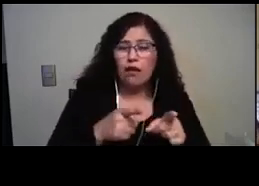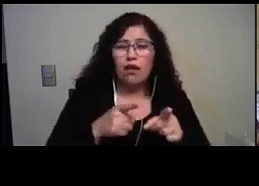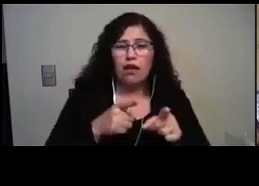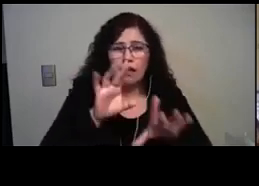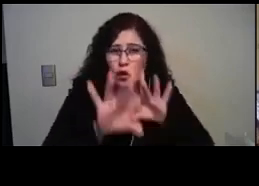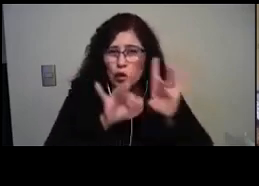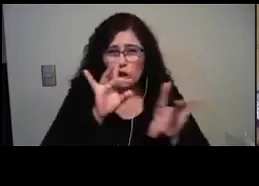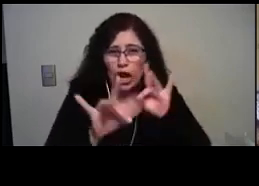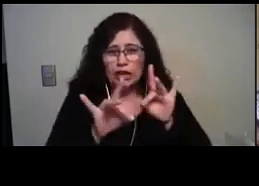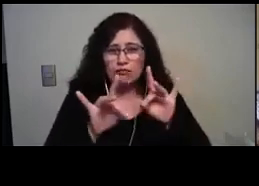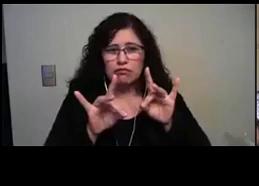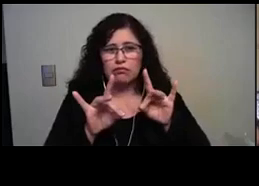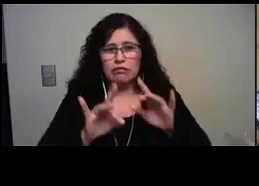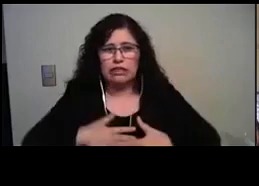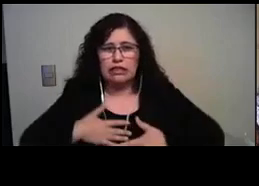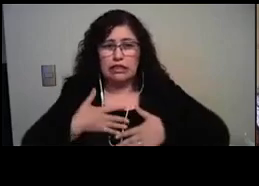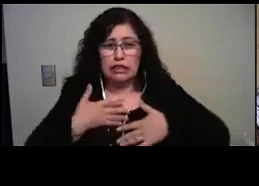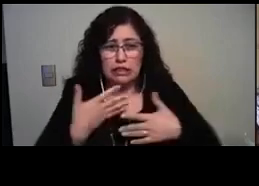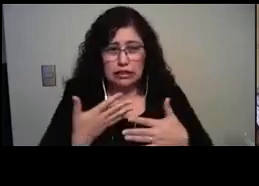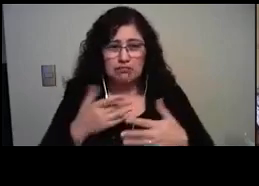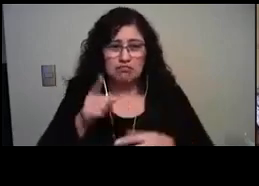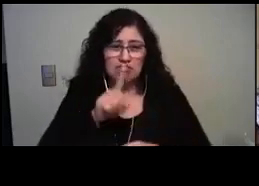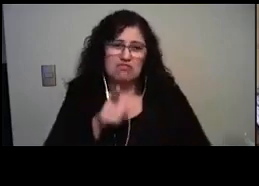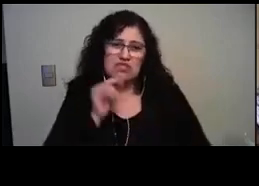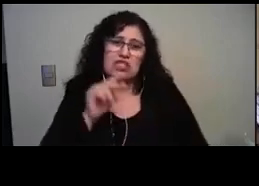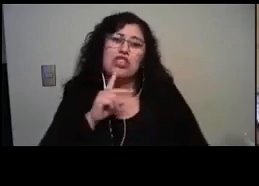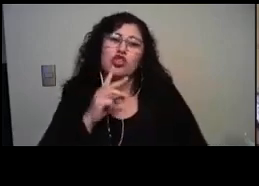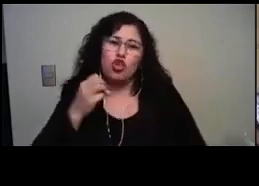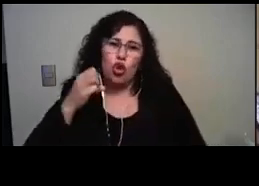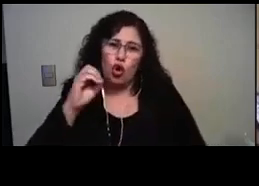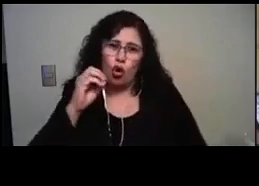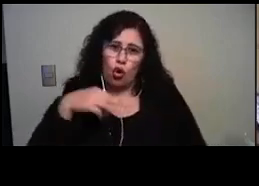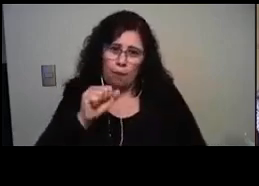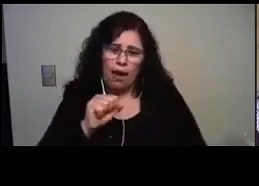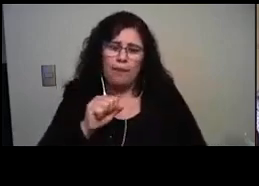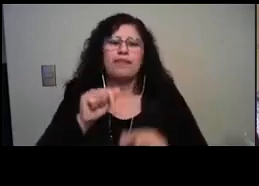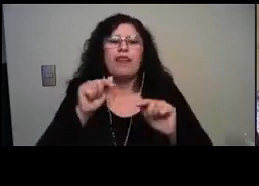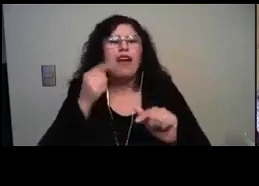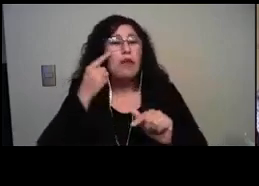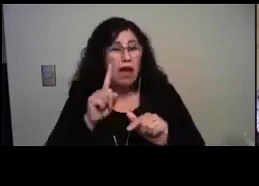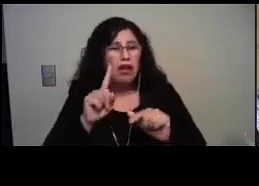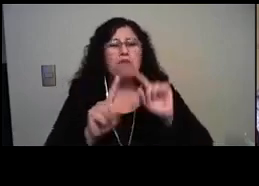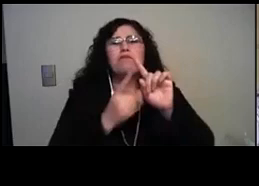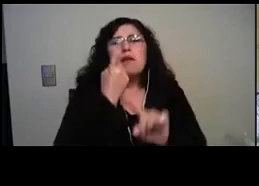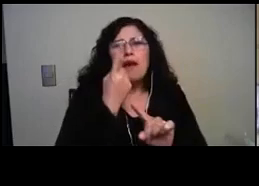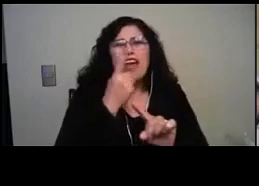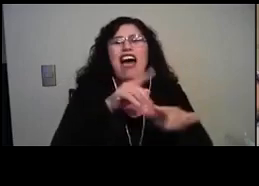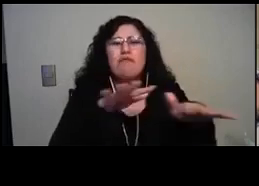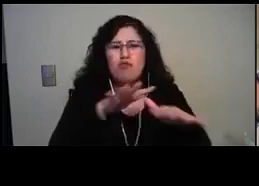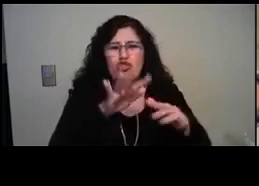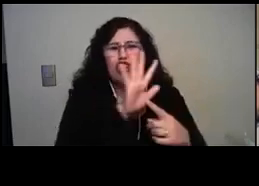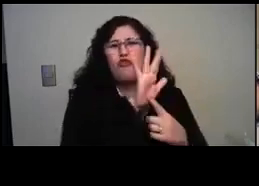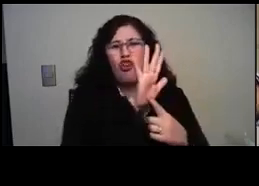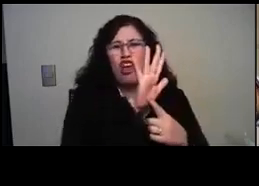sintomatología asociada a, entre otras cosas, ¿cierto? A lesión de primera motoneurona, ¿de acuerdo? Entonces, dentro de